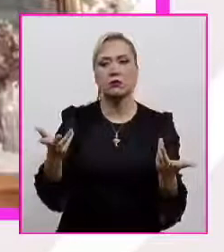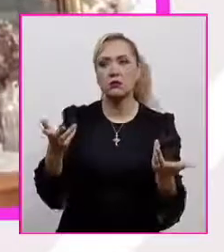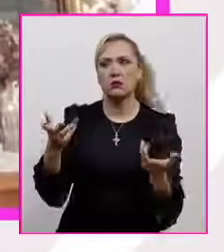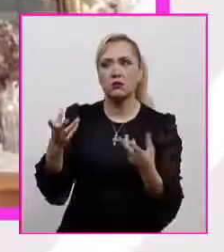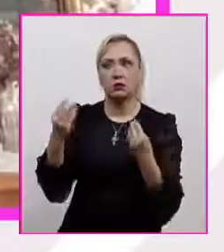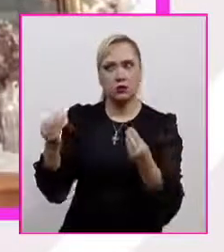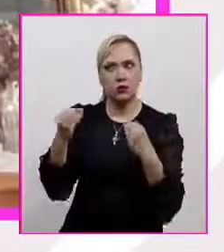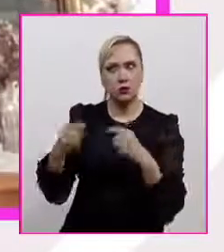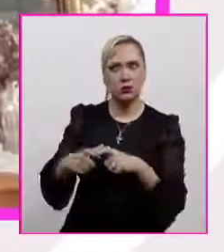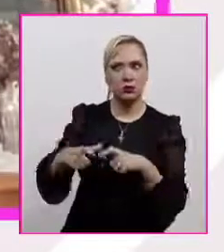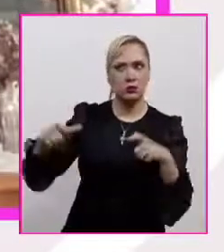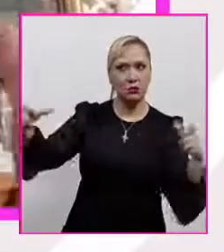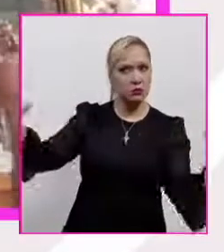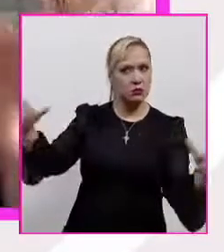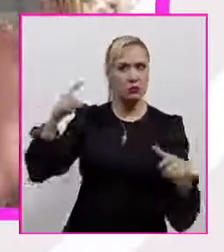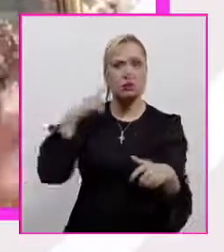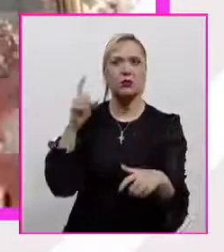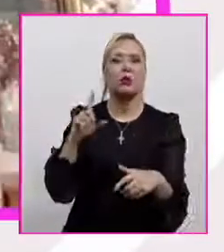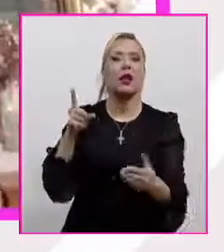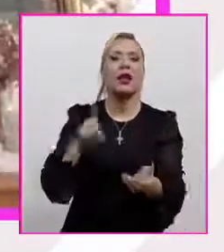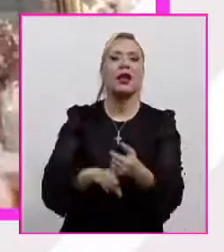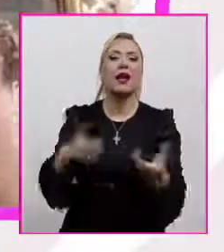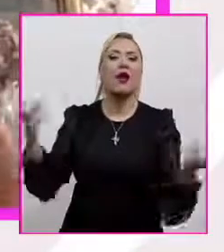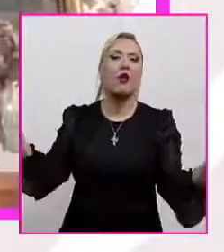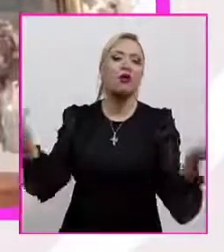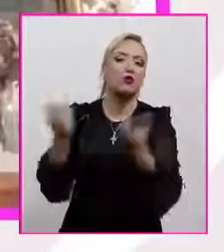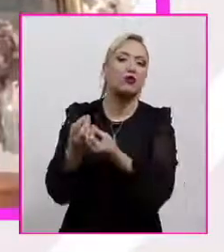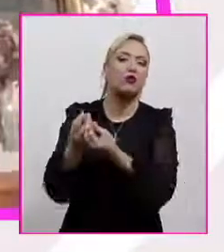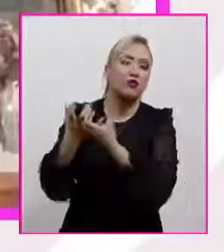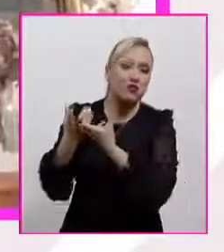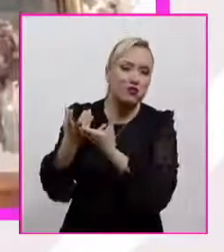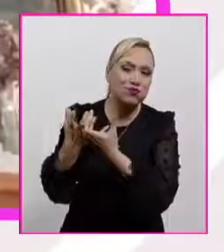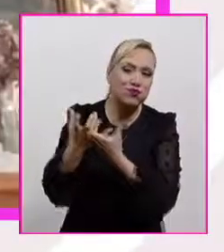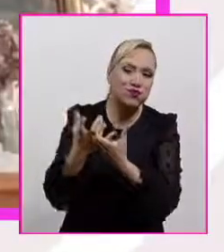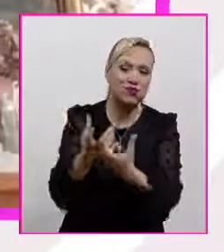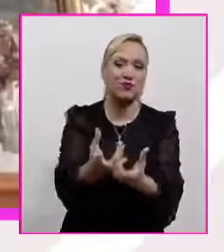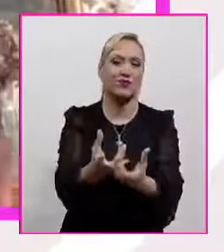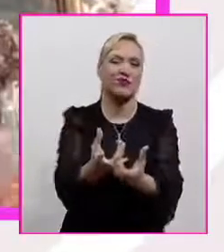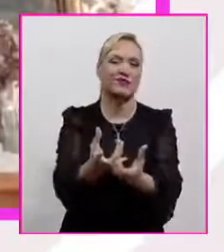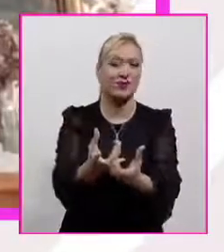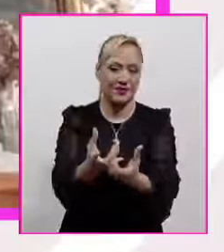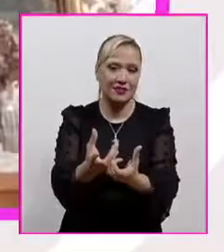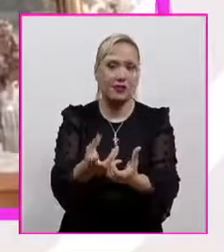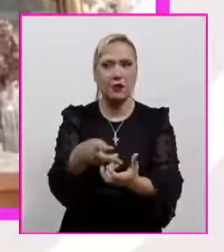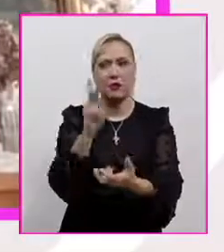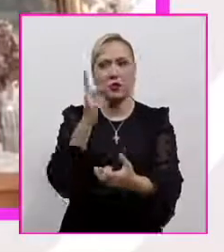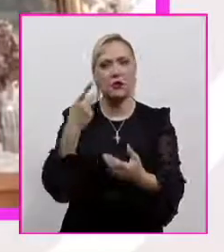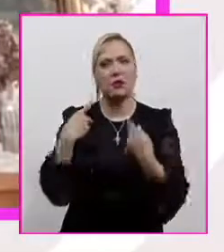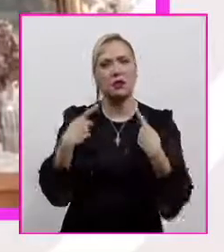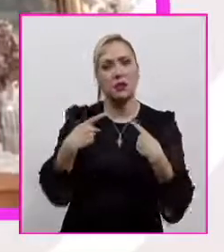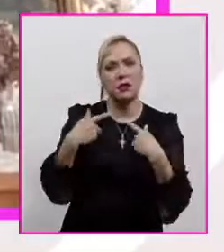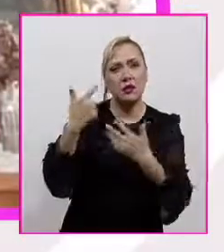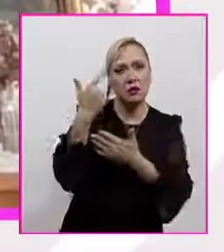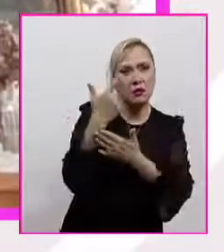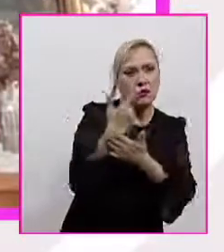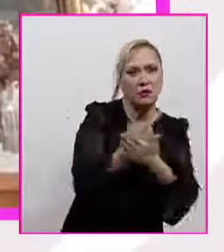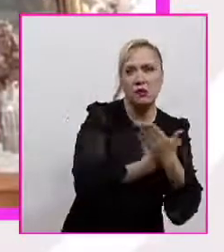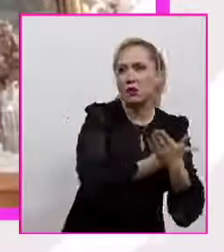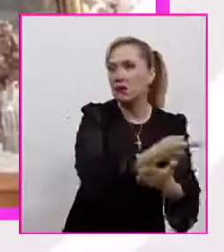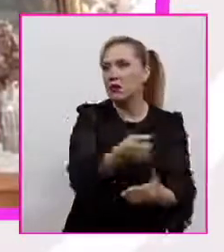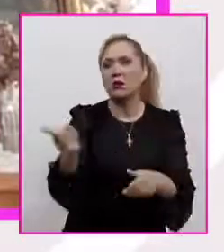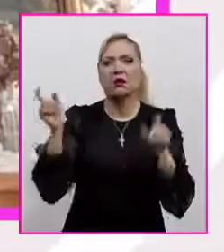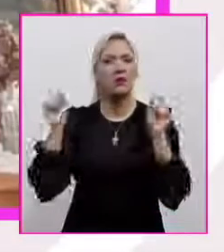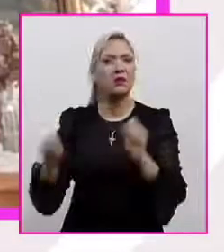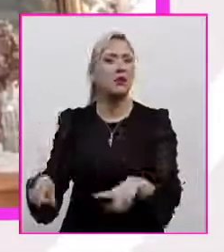volumen mucho mayor de migrantes, sino que vinieron juntos, entonces esa era como la diferencia, pero el flujo de personas es el